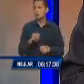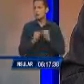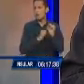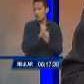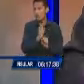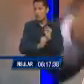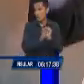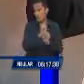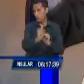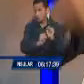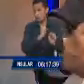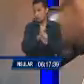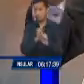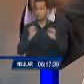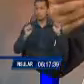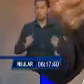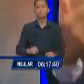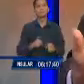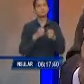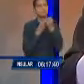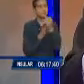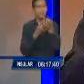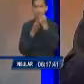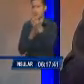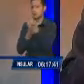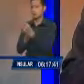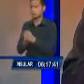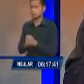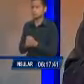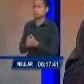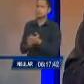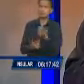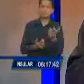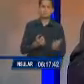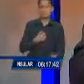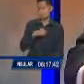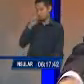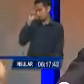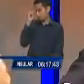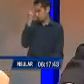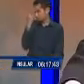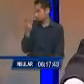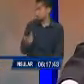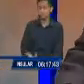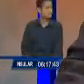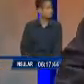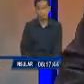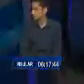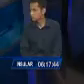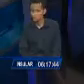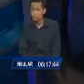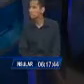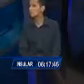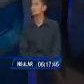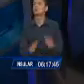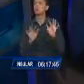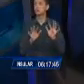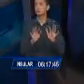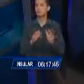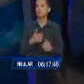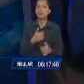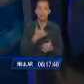anualmente. Tienen que ser conocidos. Aquí no hay a dónde engañarse. Pero el problema es ese, tiene que ser conocido, no, Paco. Hay que